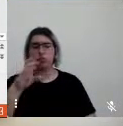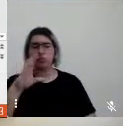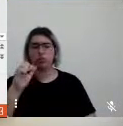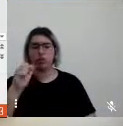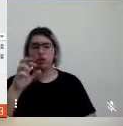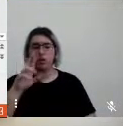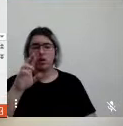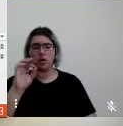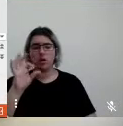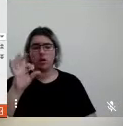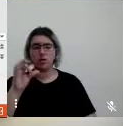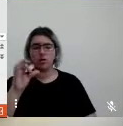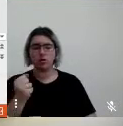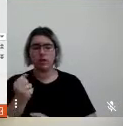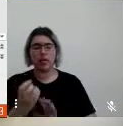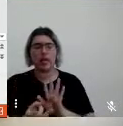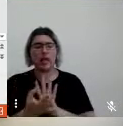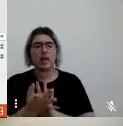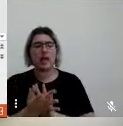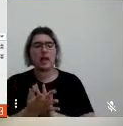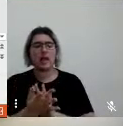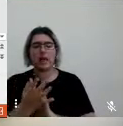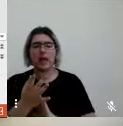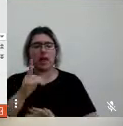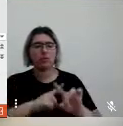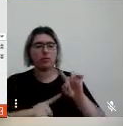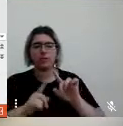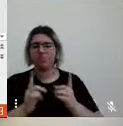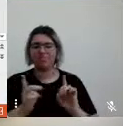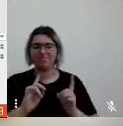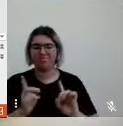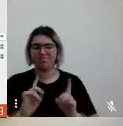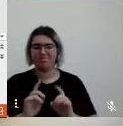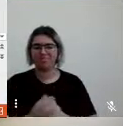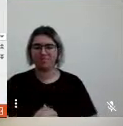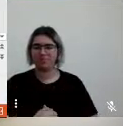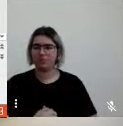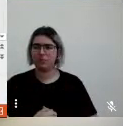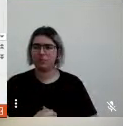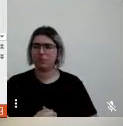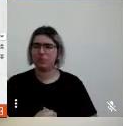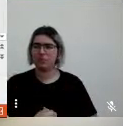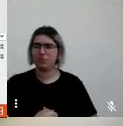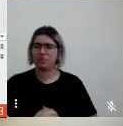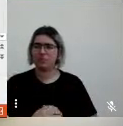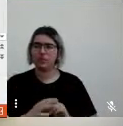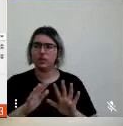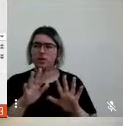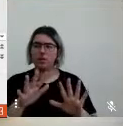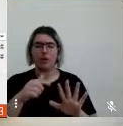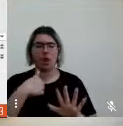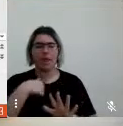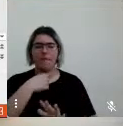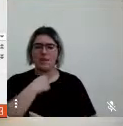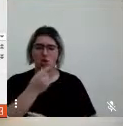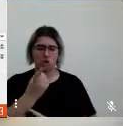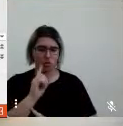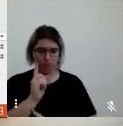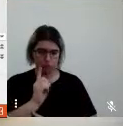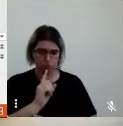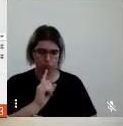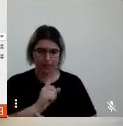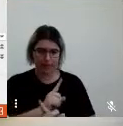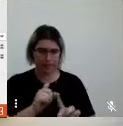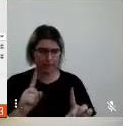no causan daños a nivel del organismo. Pero tampoco soy partidaria